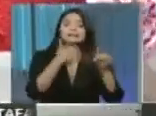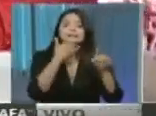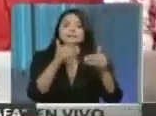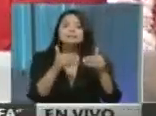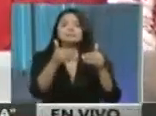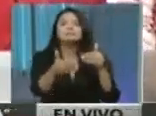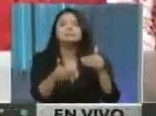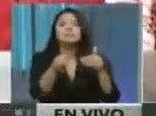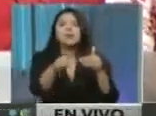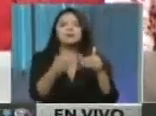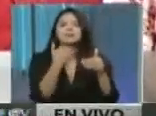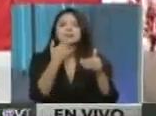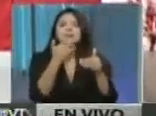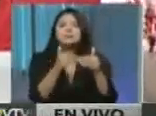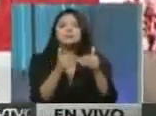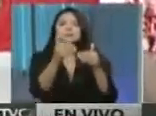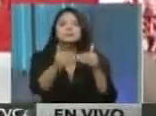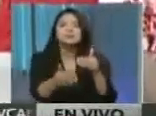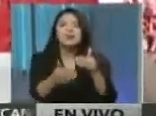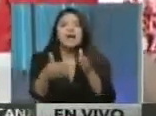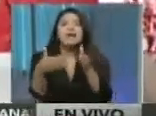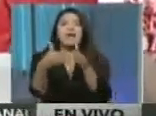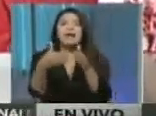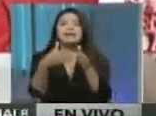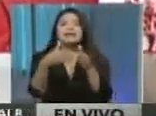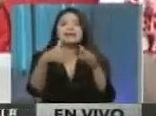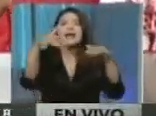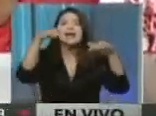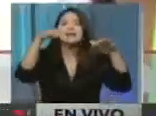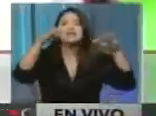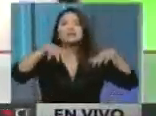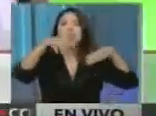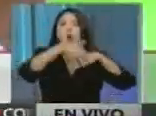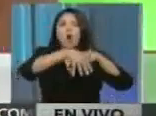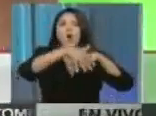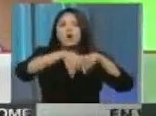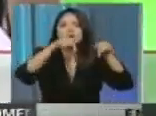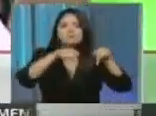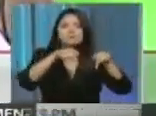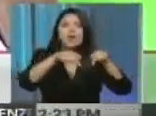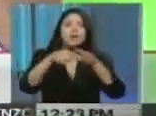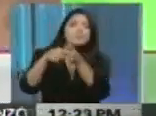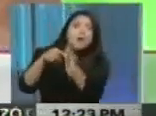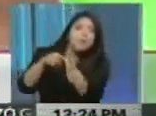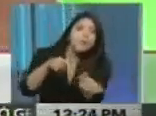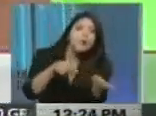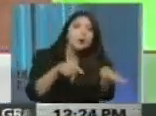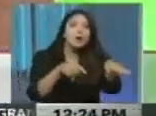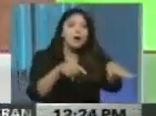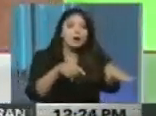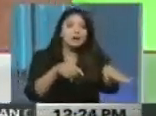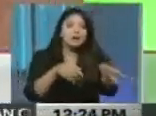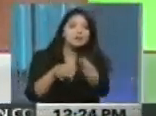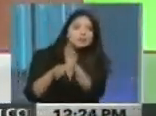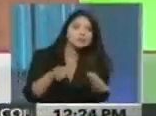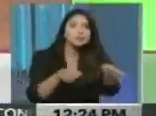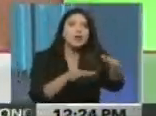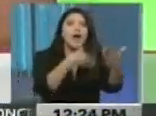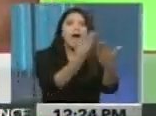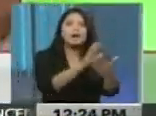adelantico, en la esquina del Chorro, vamos a bajar para ir al